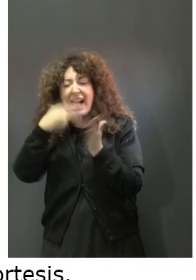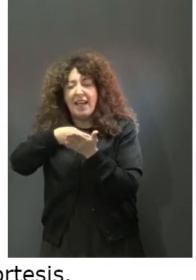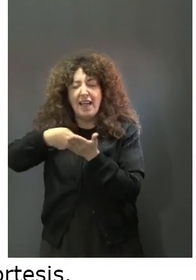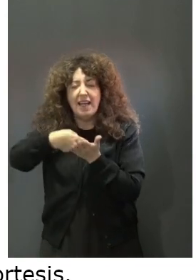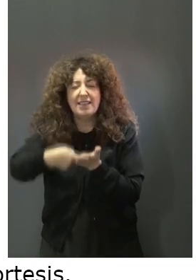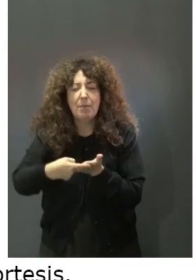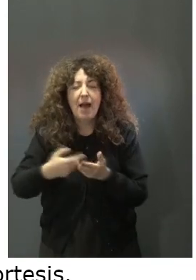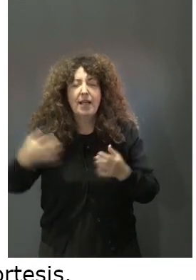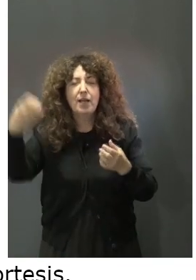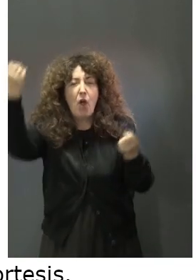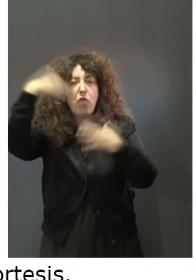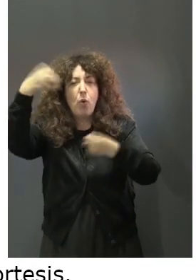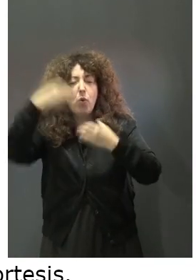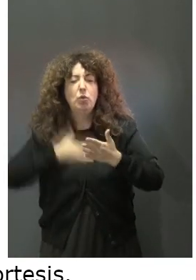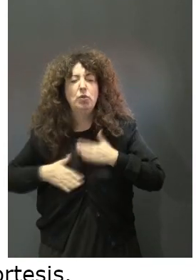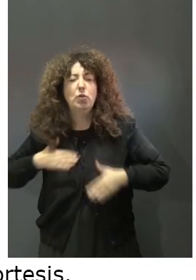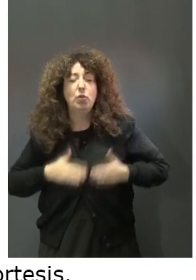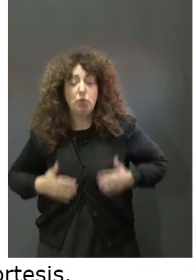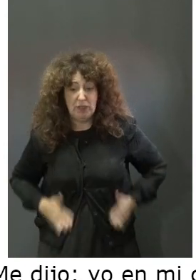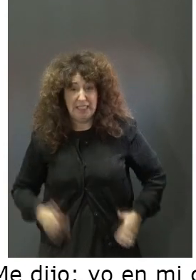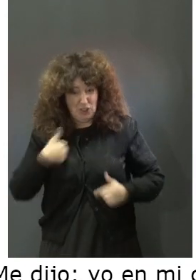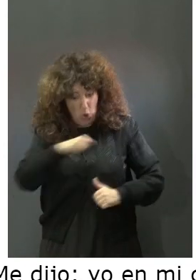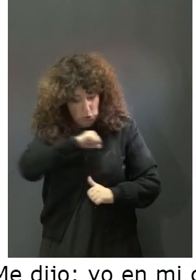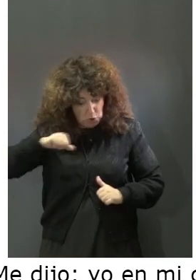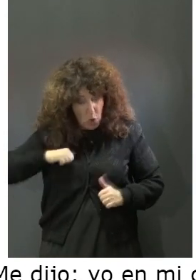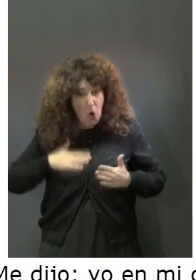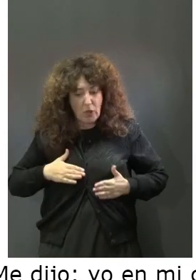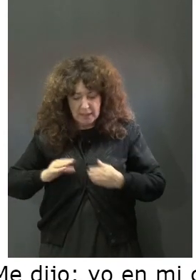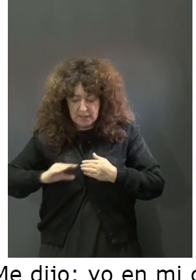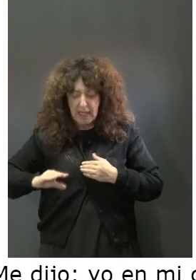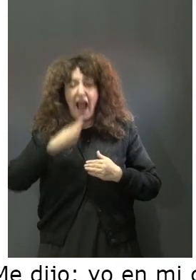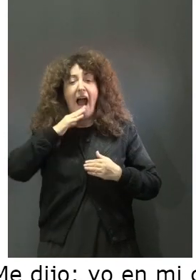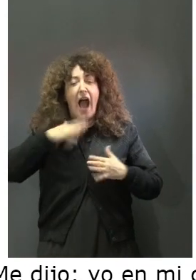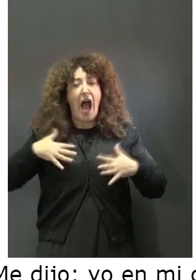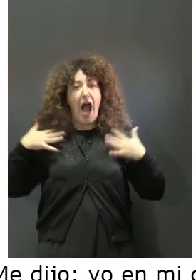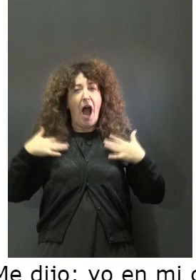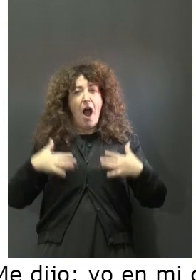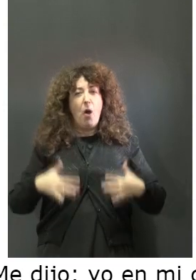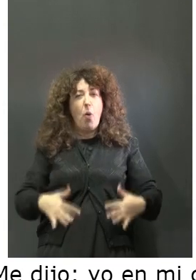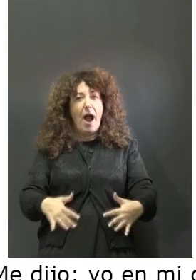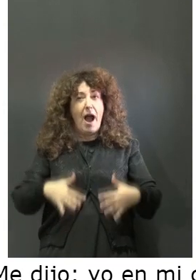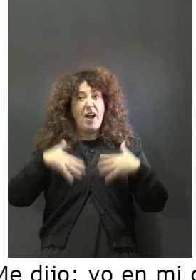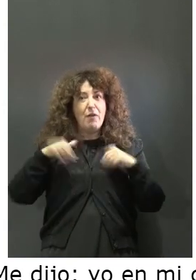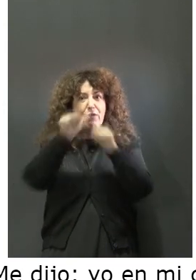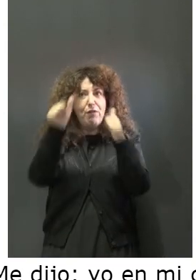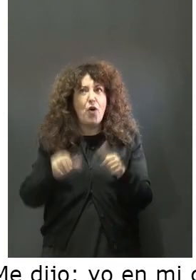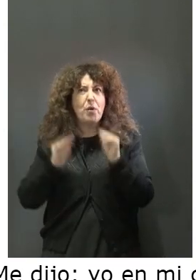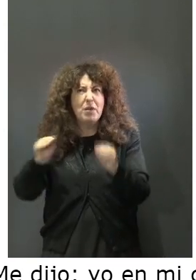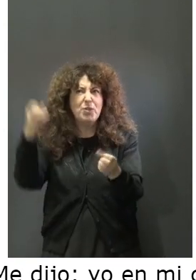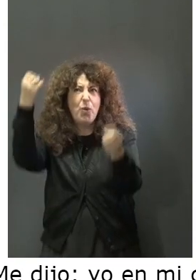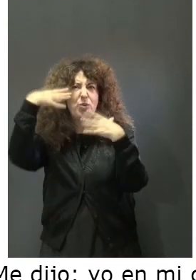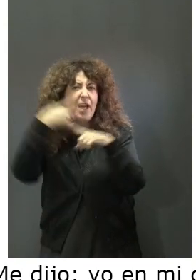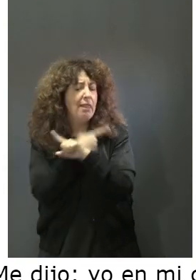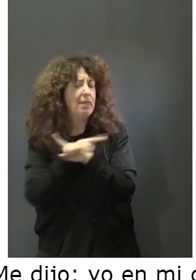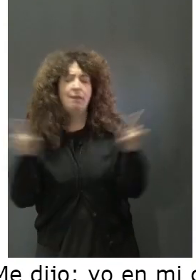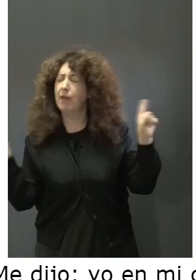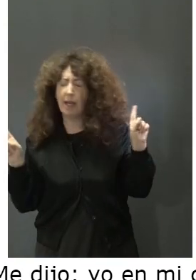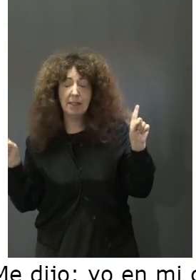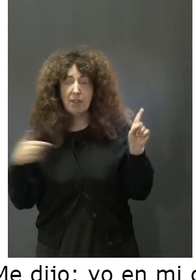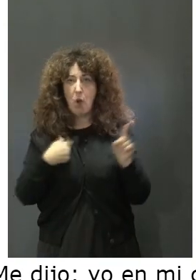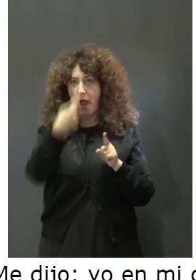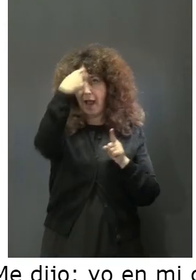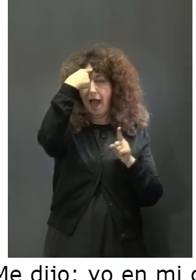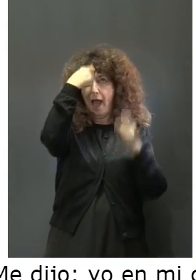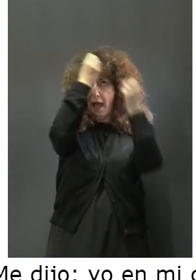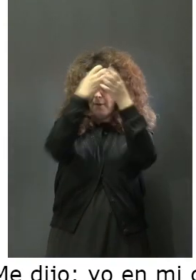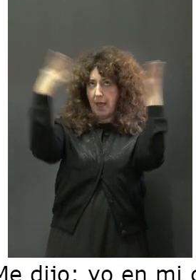pase menos frío mientras me estoy haciendo yo la higiene yo. Y entonces dije, ostras, es que hay otras formas de ducharse. No es la forma de ducharse que yo tengo en mi